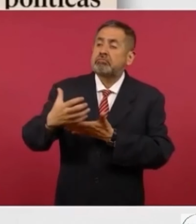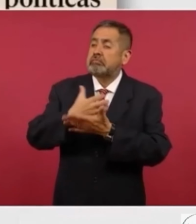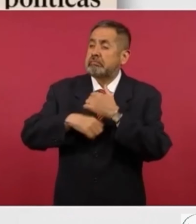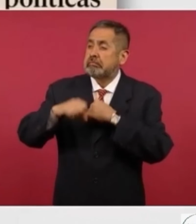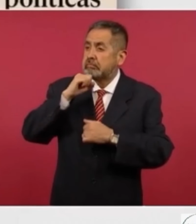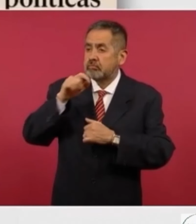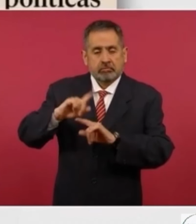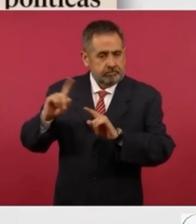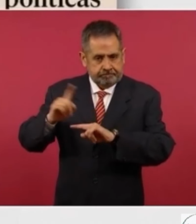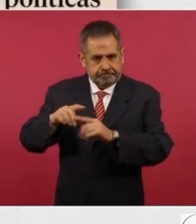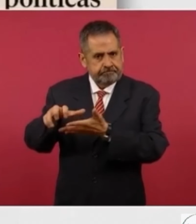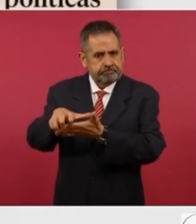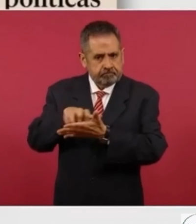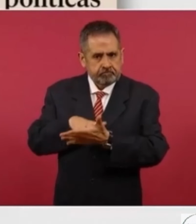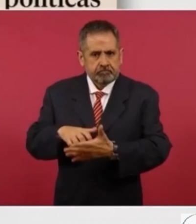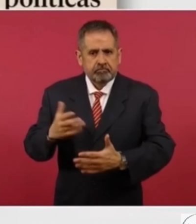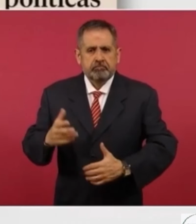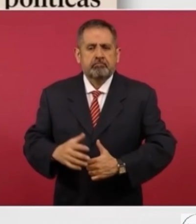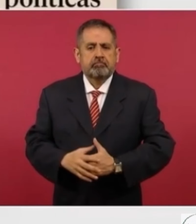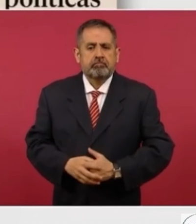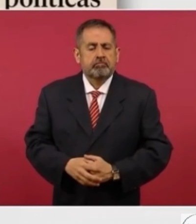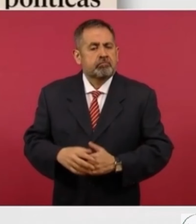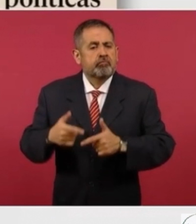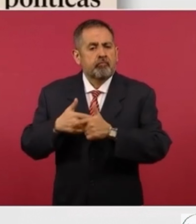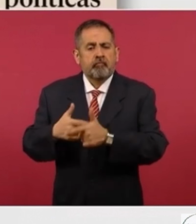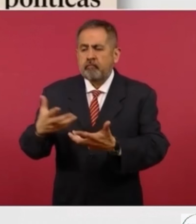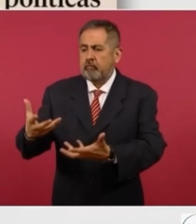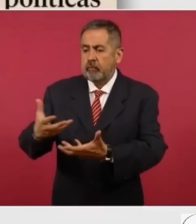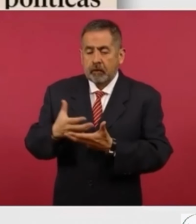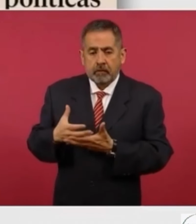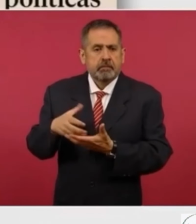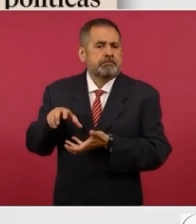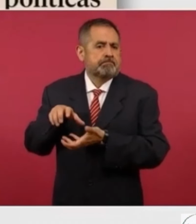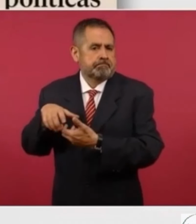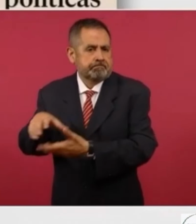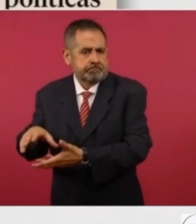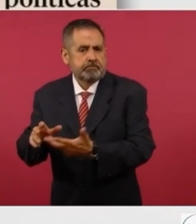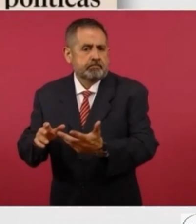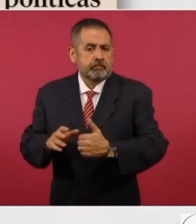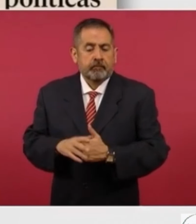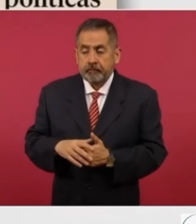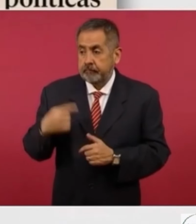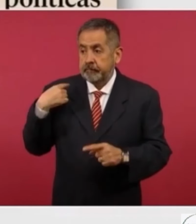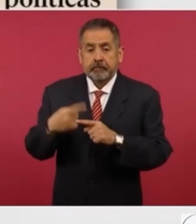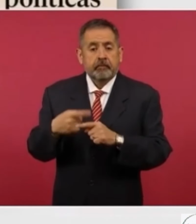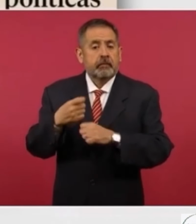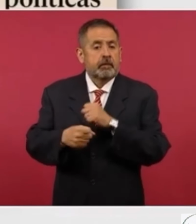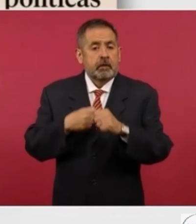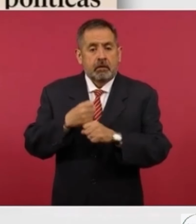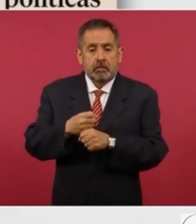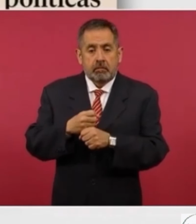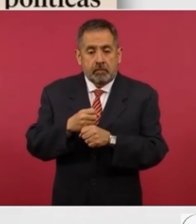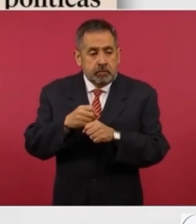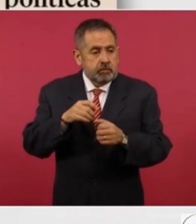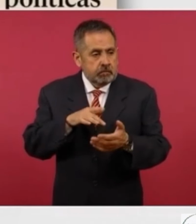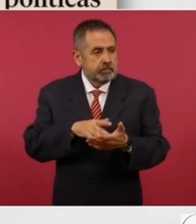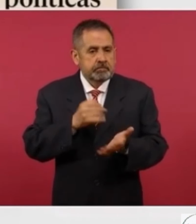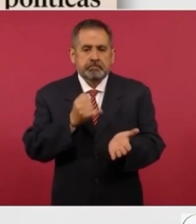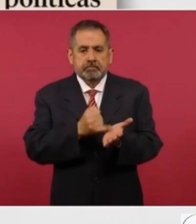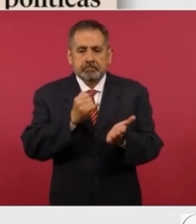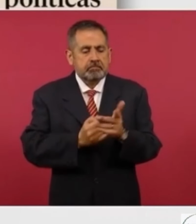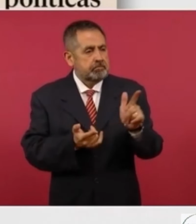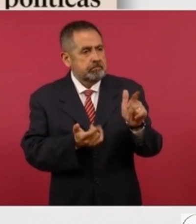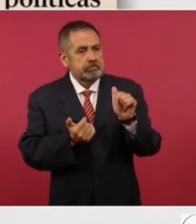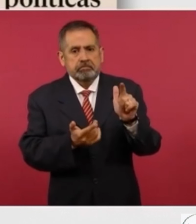Además de la eficiencia recaudatoria que ha sido impulsada durante este sexenio como nunca antes, la Secretaría